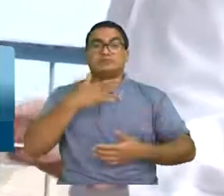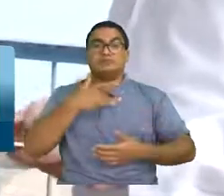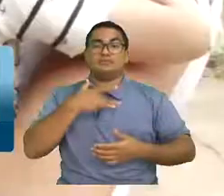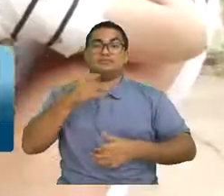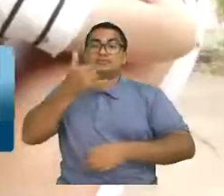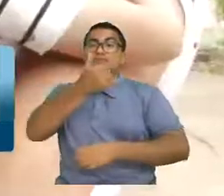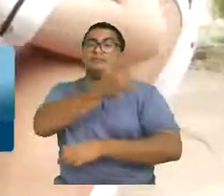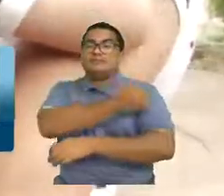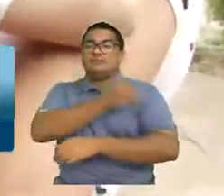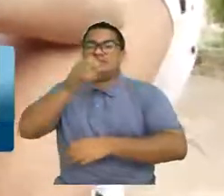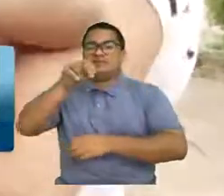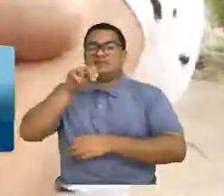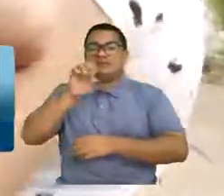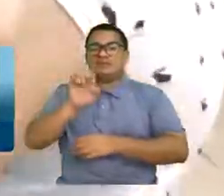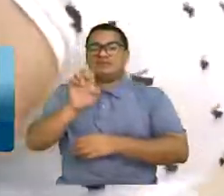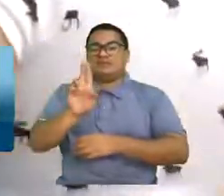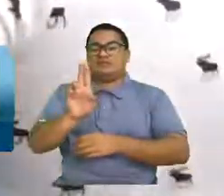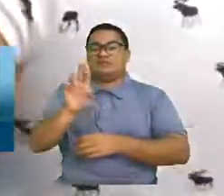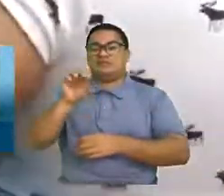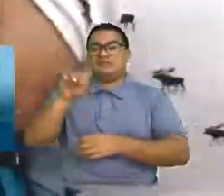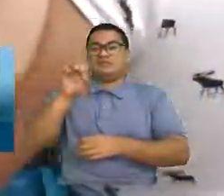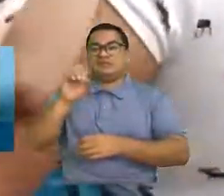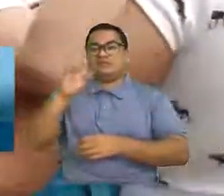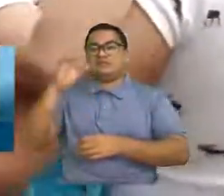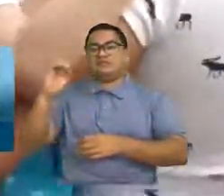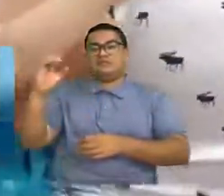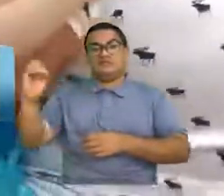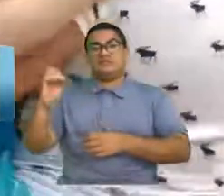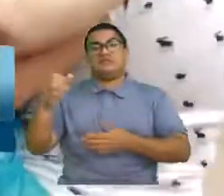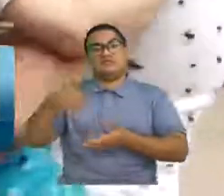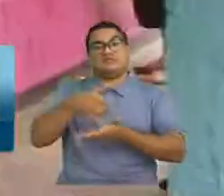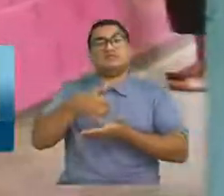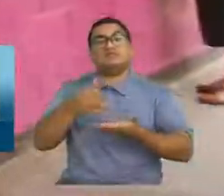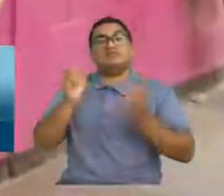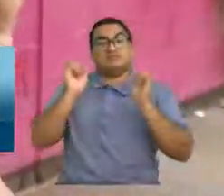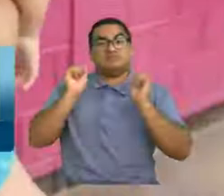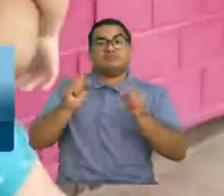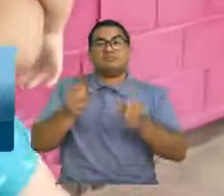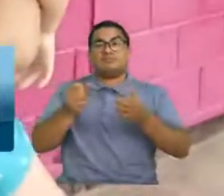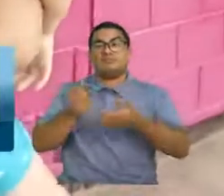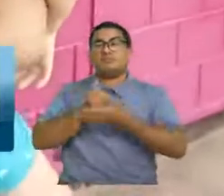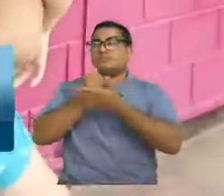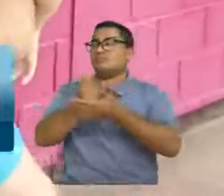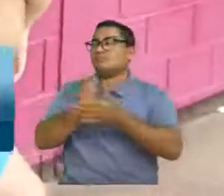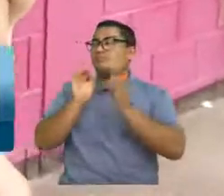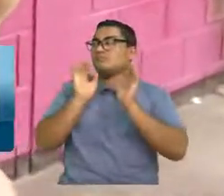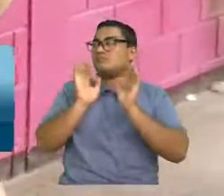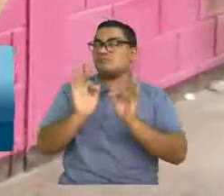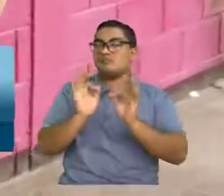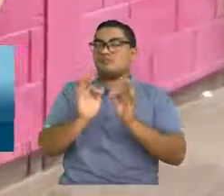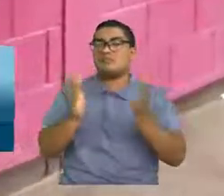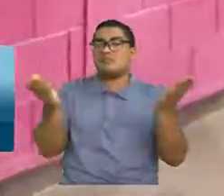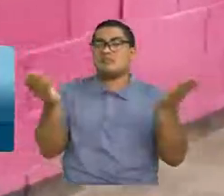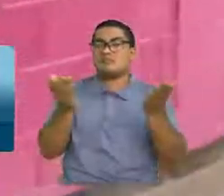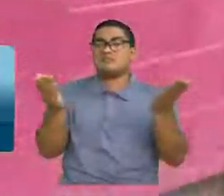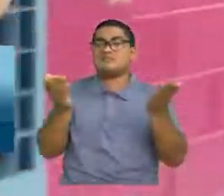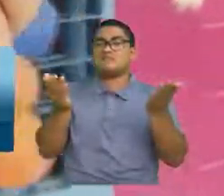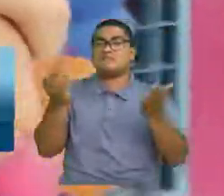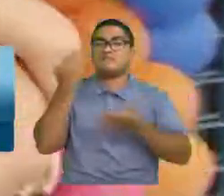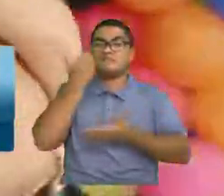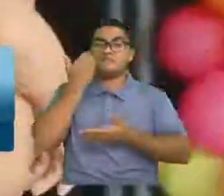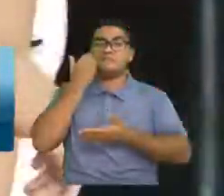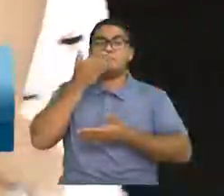protege a la población más susceptible. Okay. Son más susceptibles. Así es, son más susceptibles a contraer lo que son